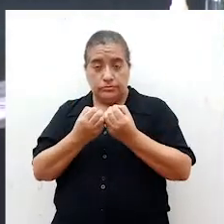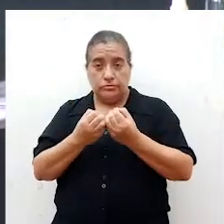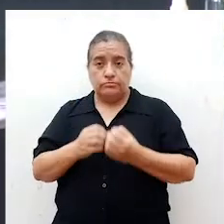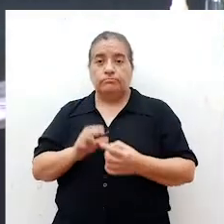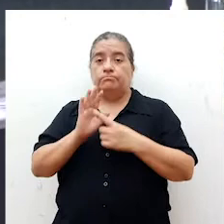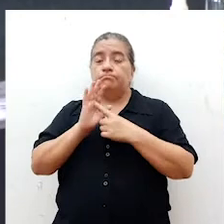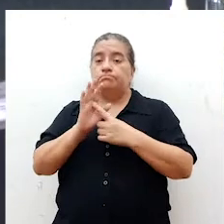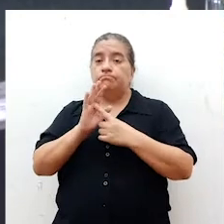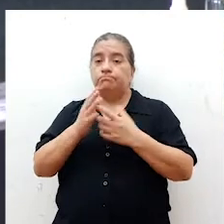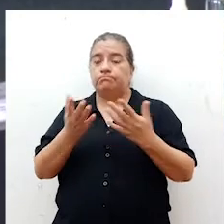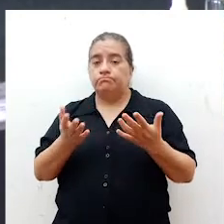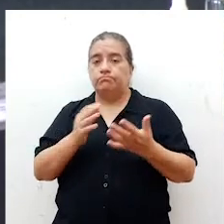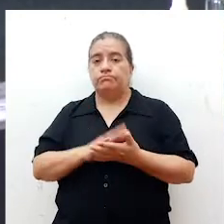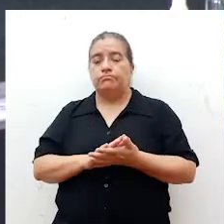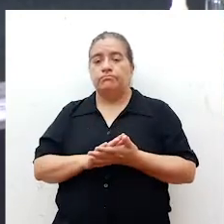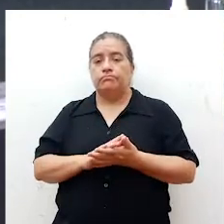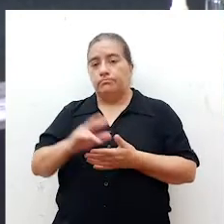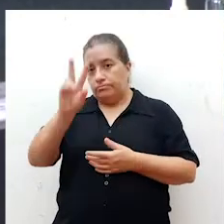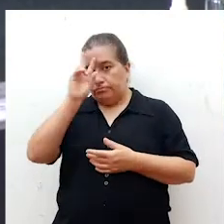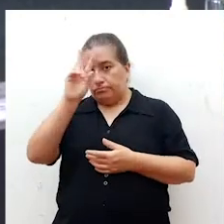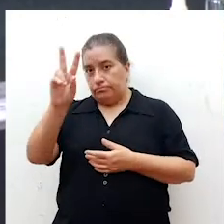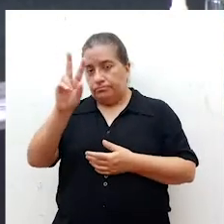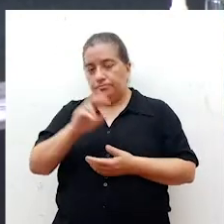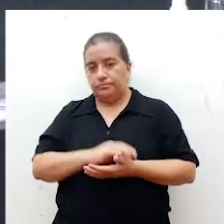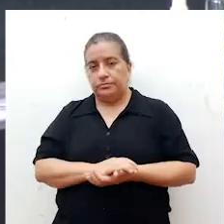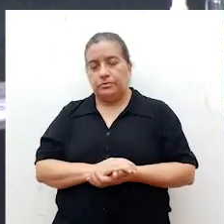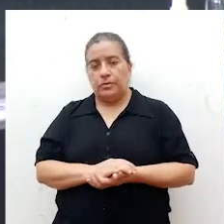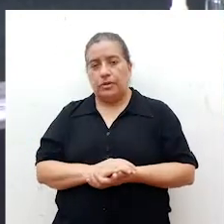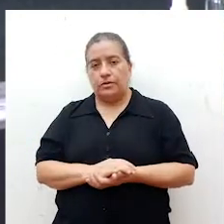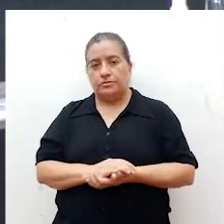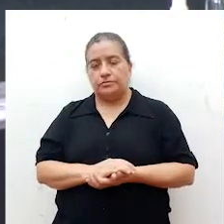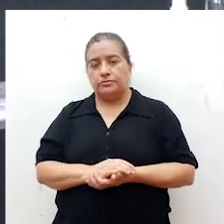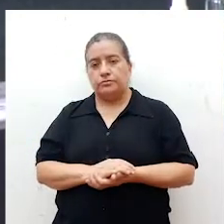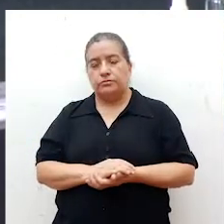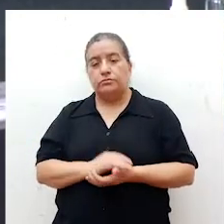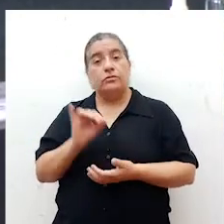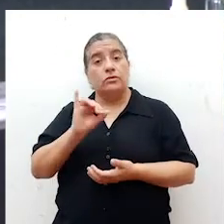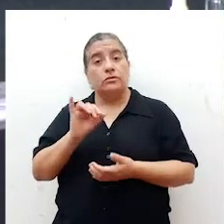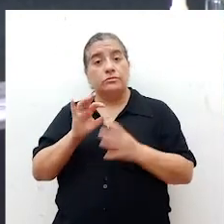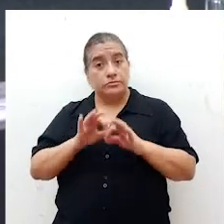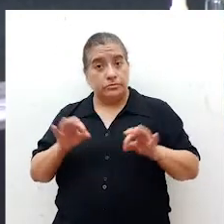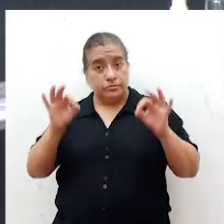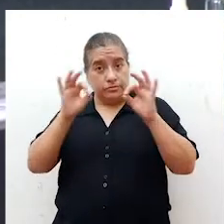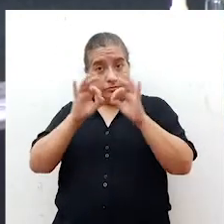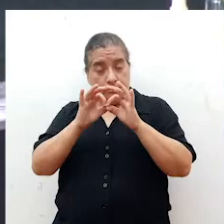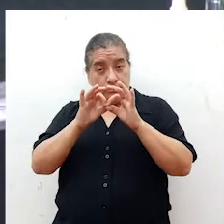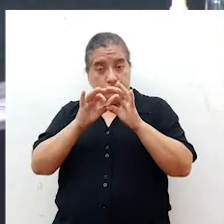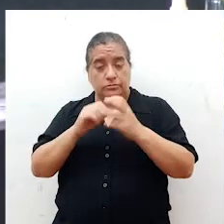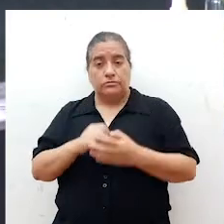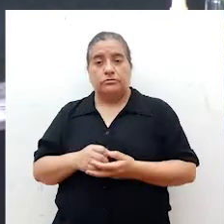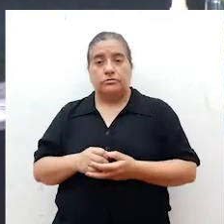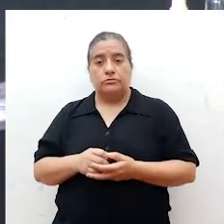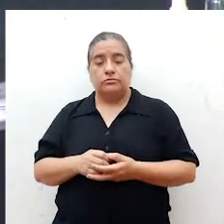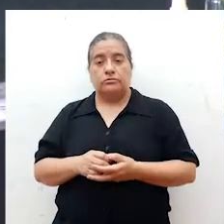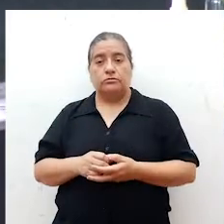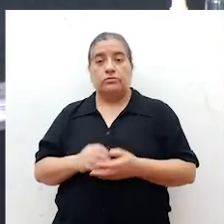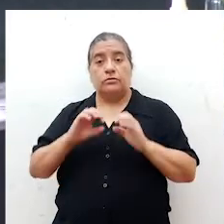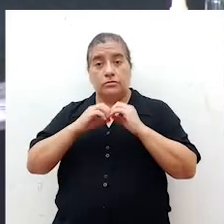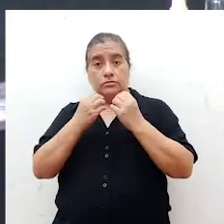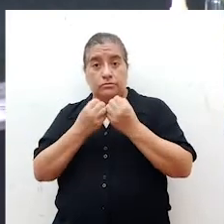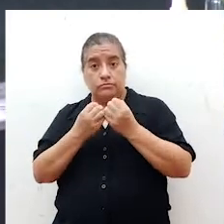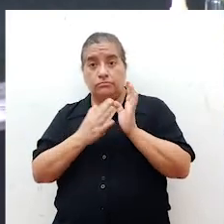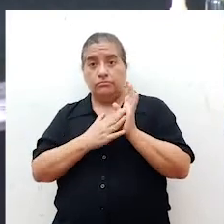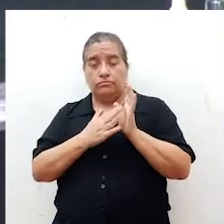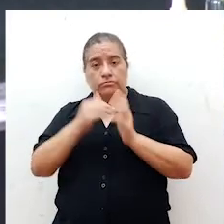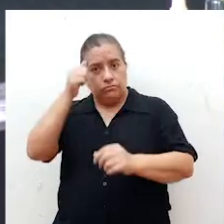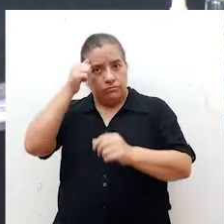fundamental que todas las instituciones se presenten al país. Pero también es importante para